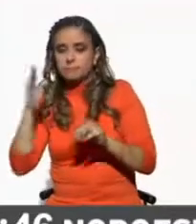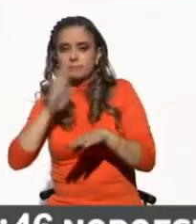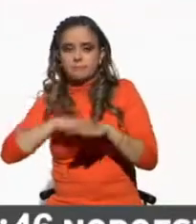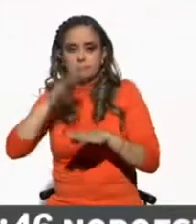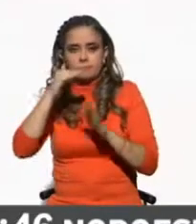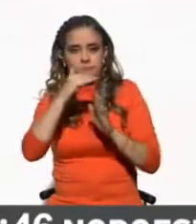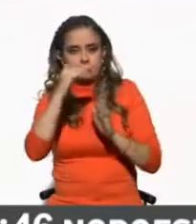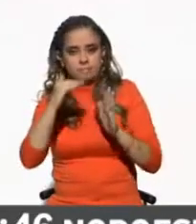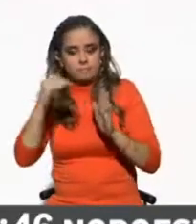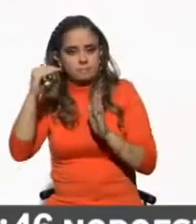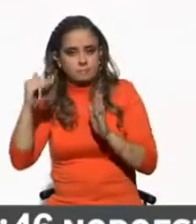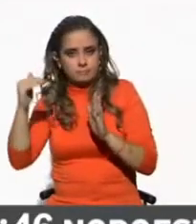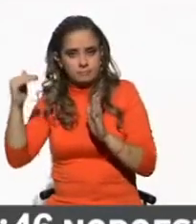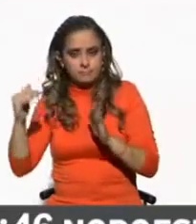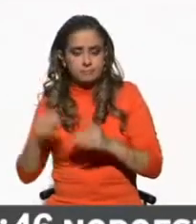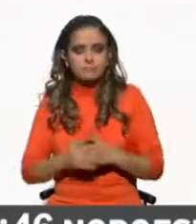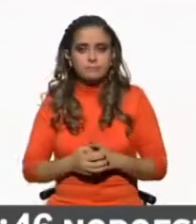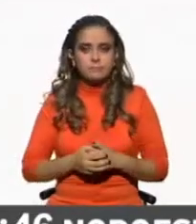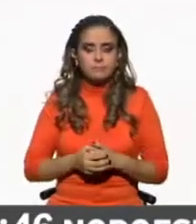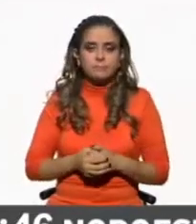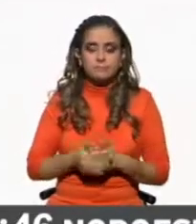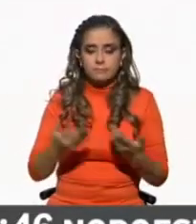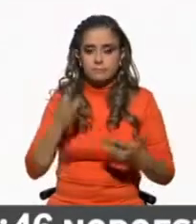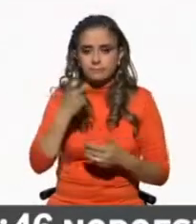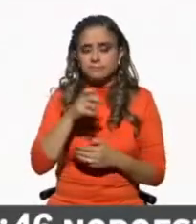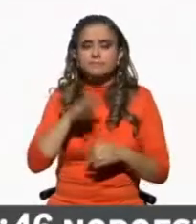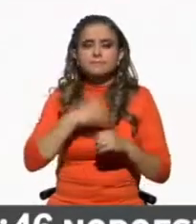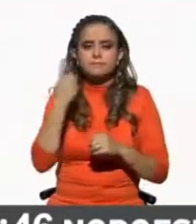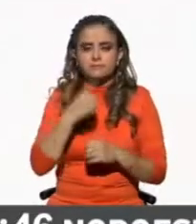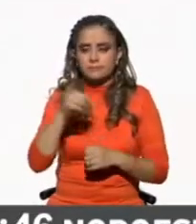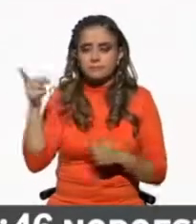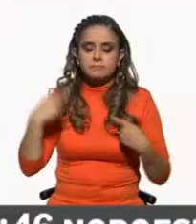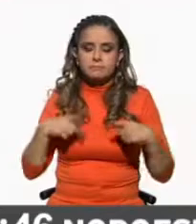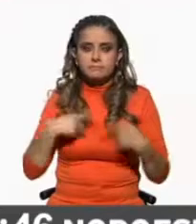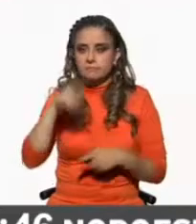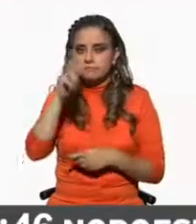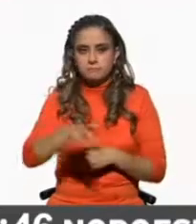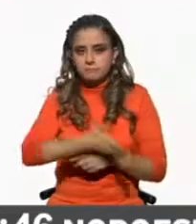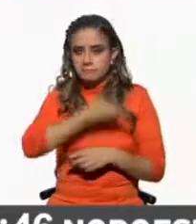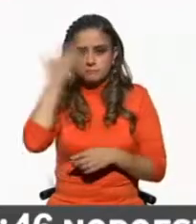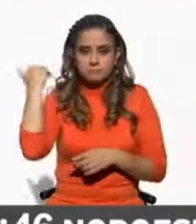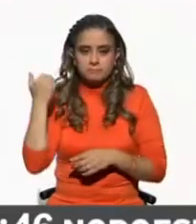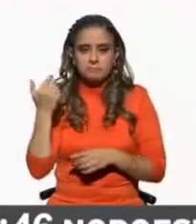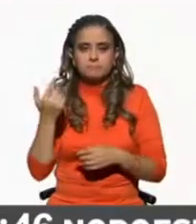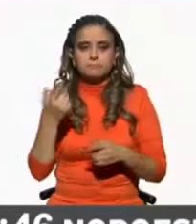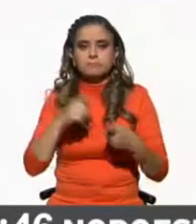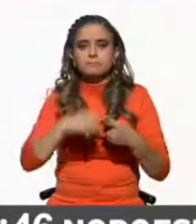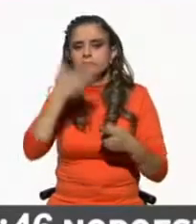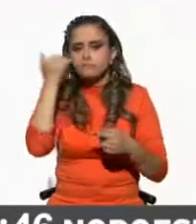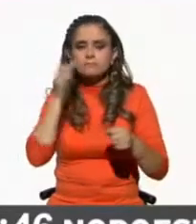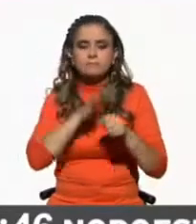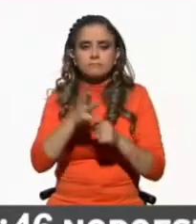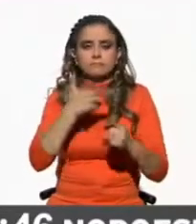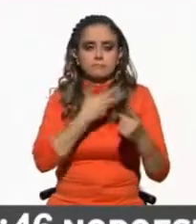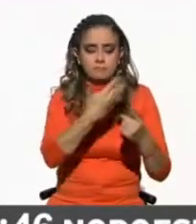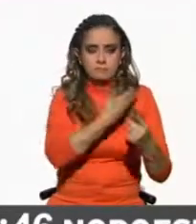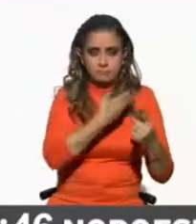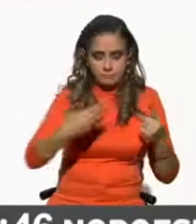consistentes. Tienes pues que la gente dice no saber, que no hay un ejecutivo, un legislativo, un